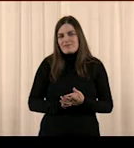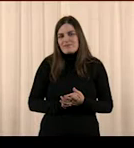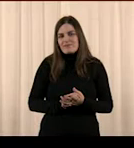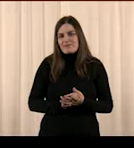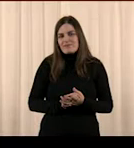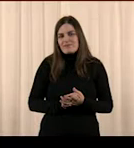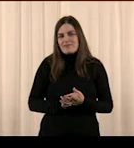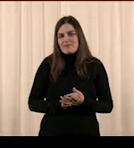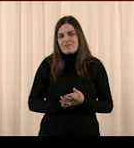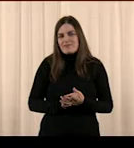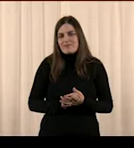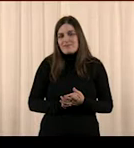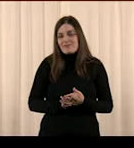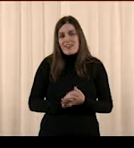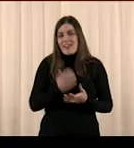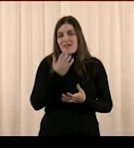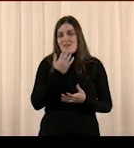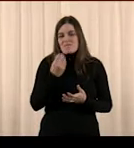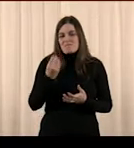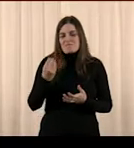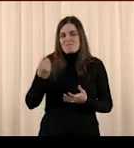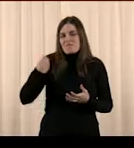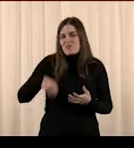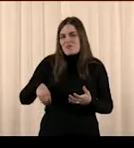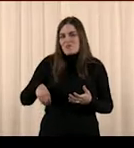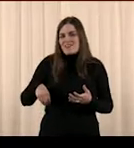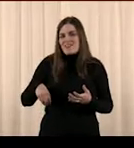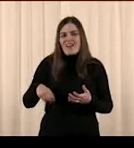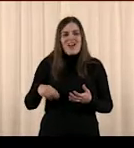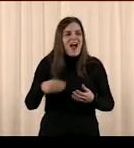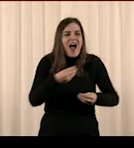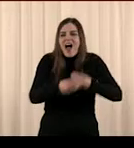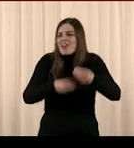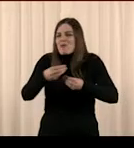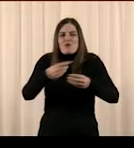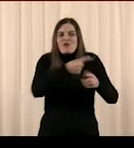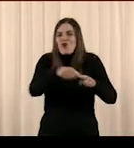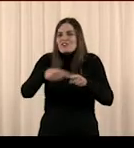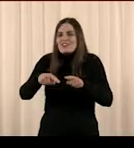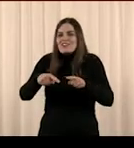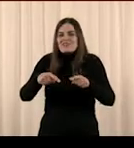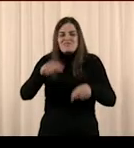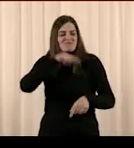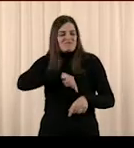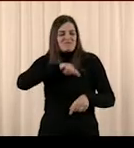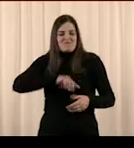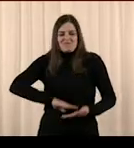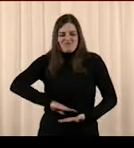Lo mismo pasa con este deseo de estar satisfechos con todo lo que hagamos. Sentirse